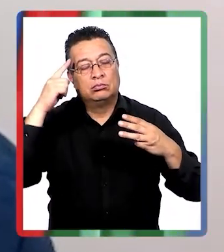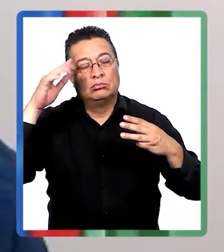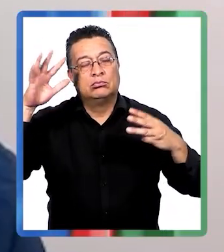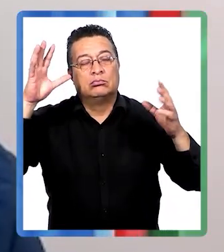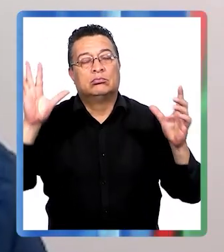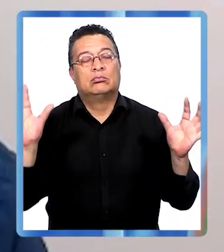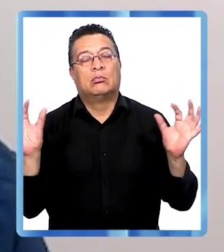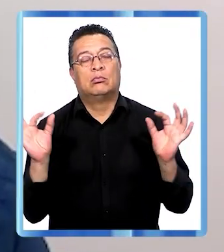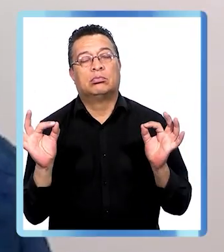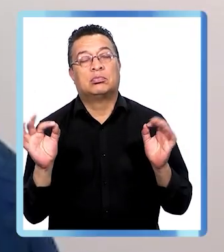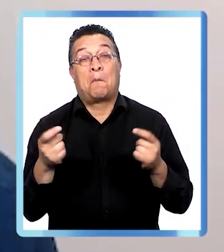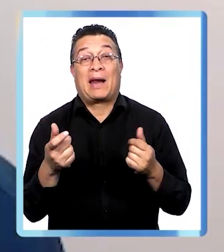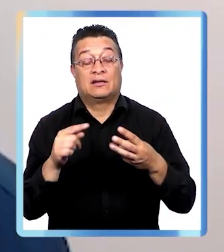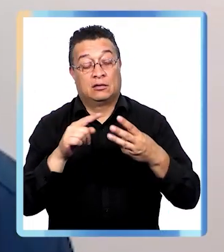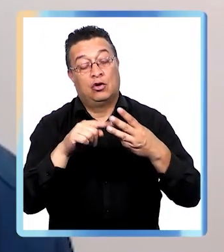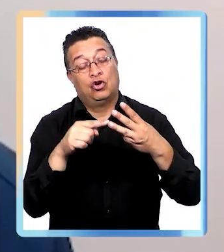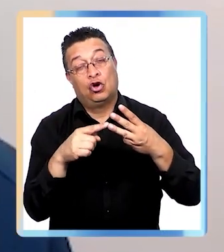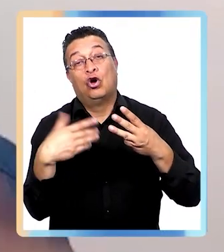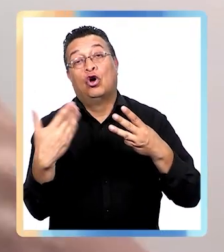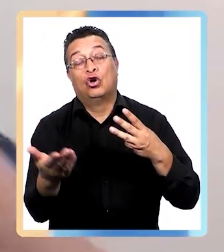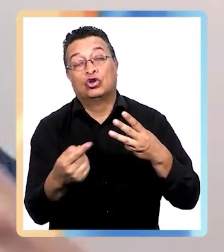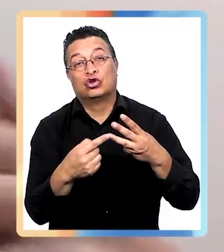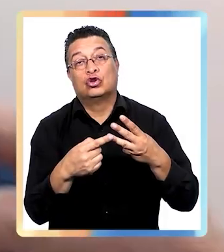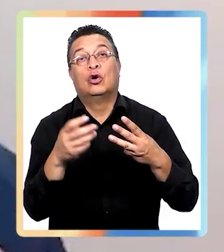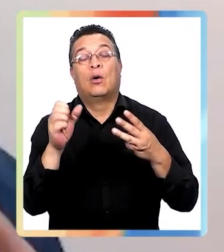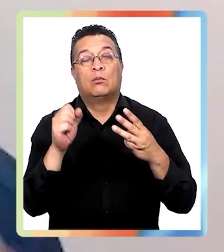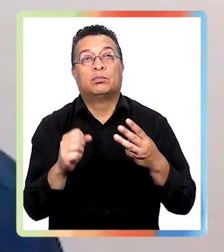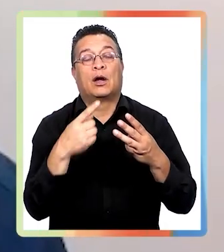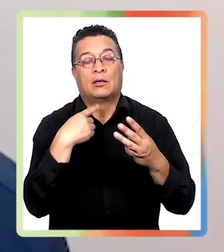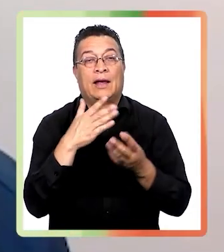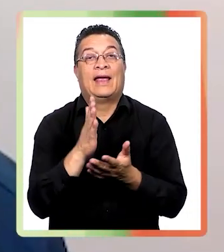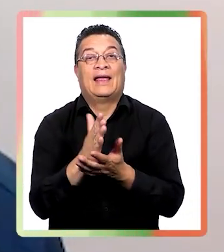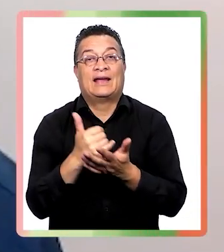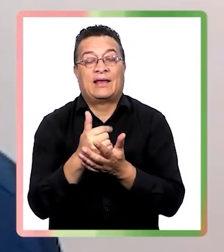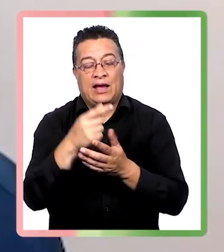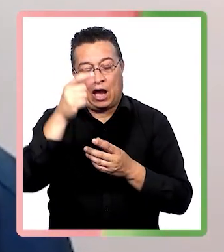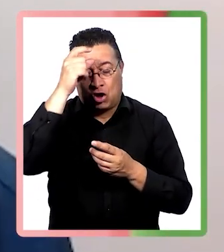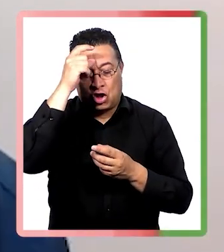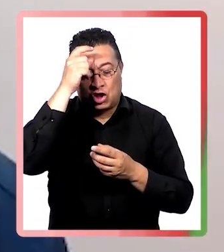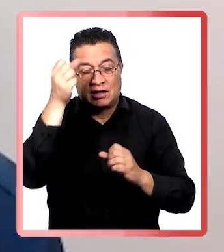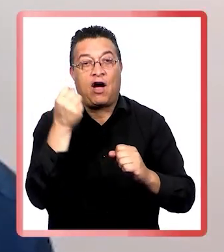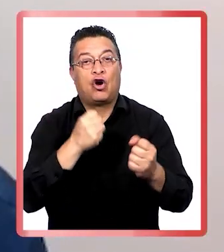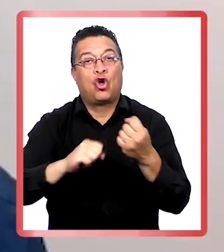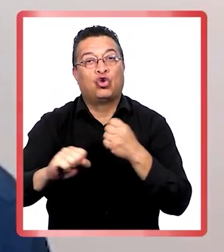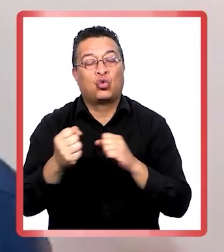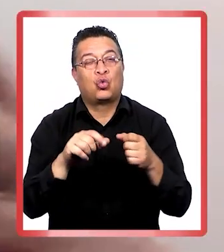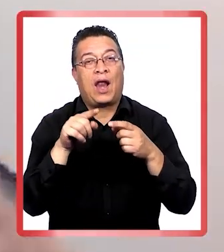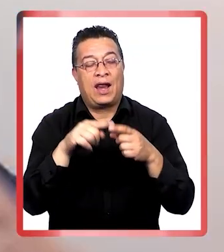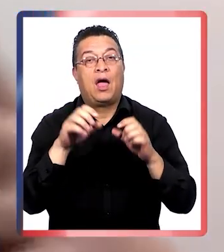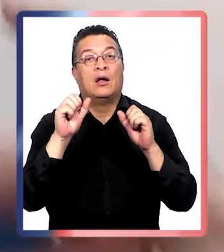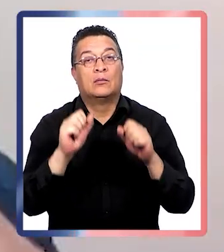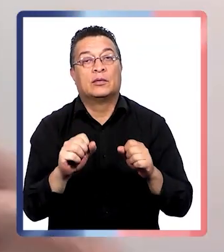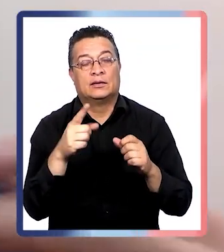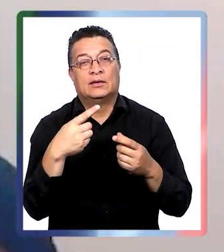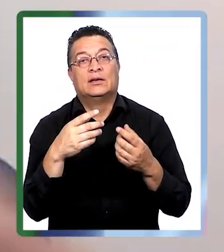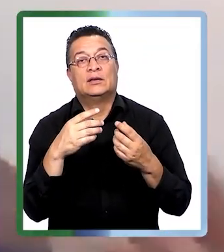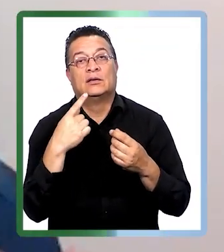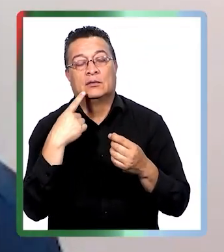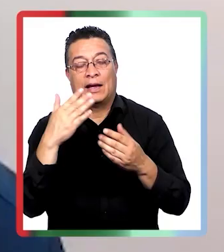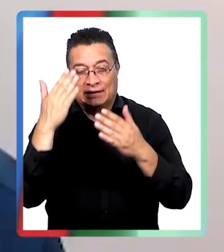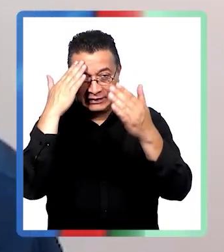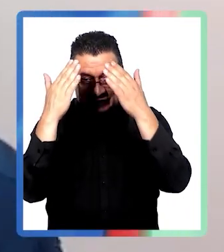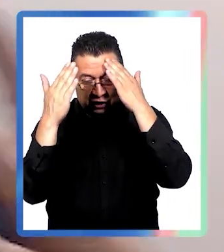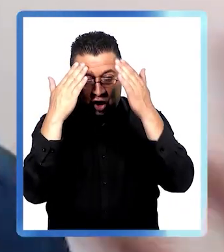y meditación, y por último, ¿cómo se llama? Estrategias cognitivo-conductuales, que esto en